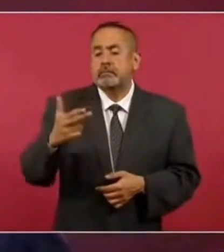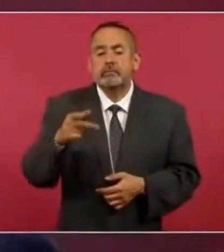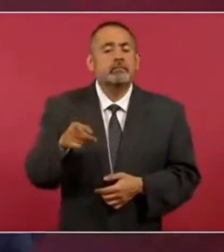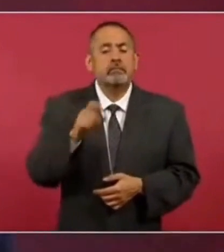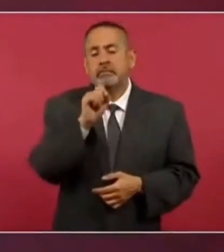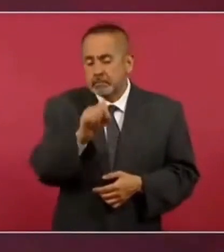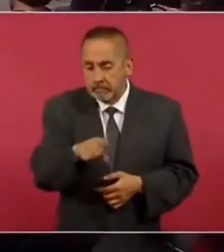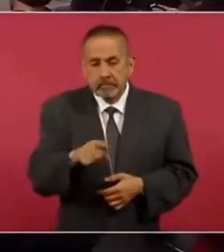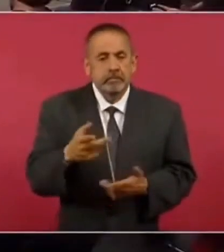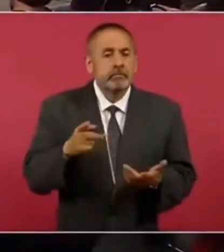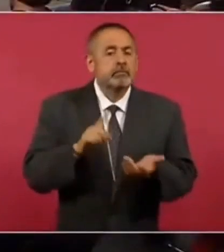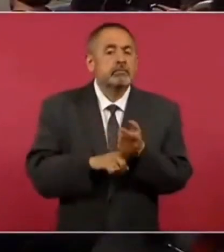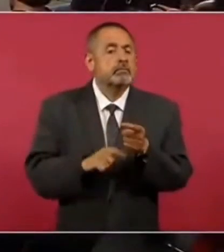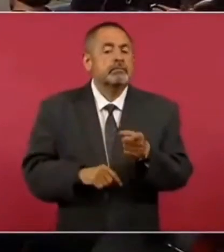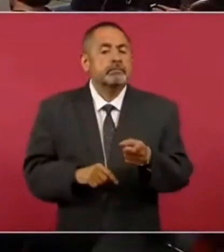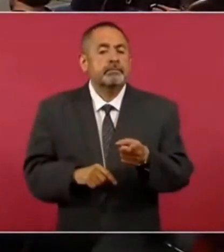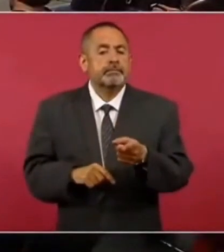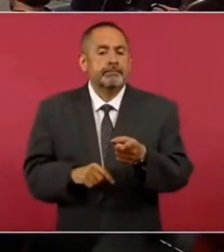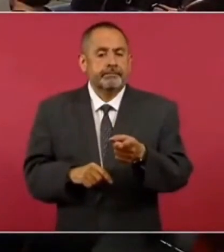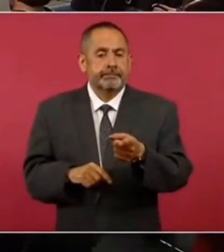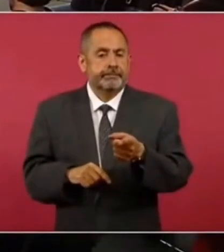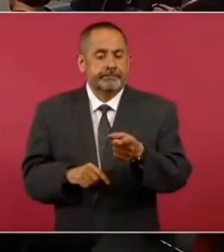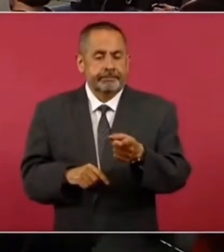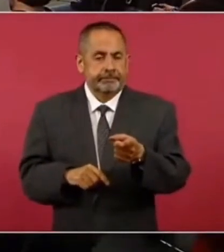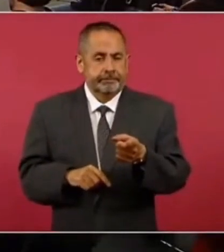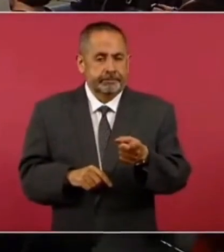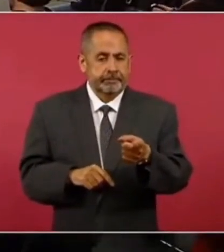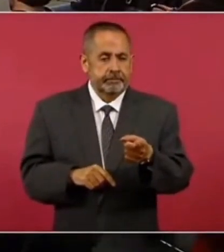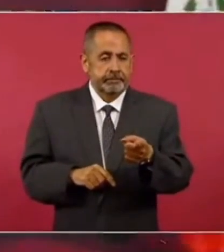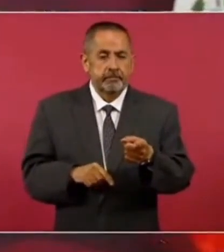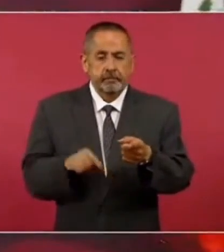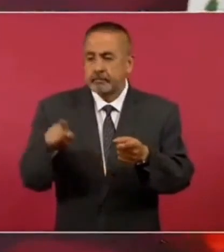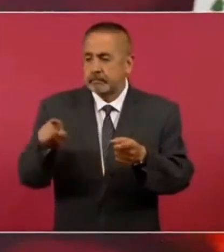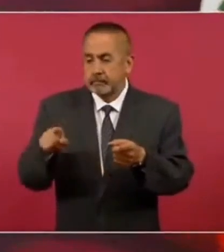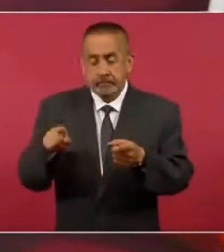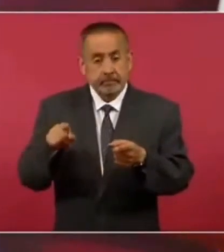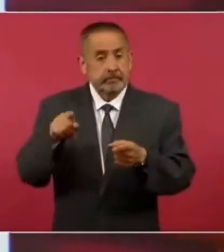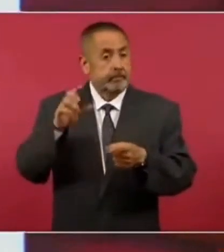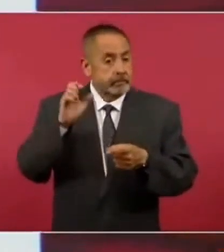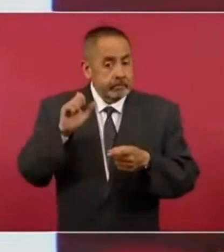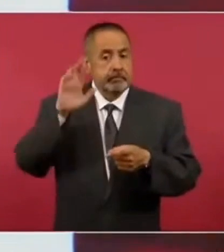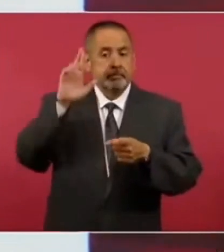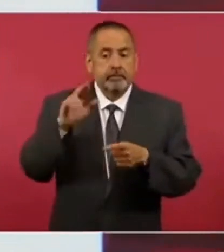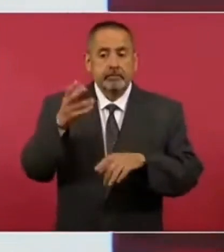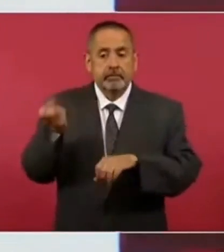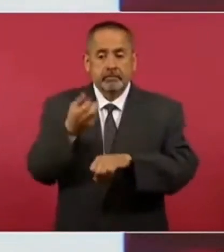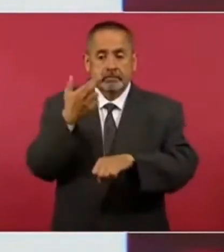que llega a ser secretario de energía